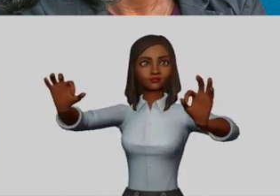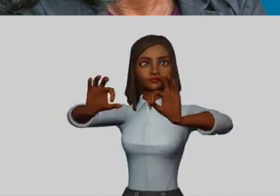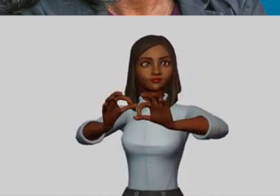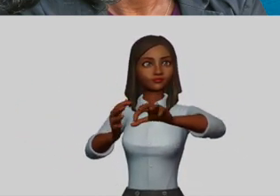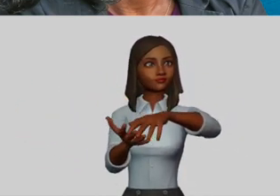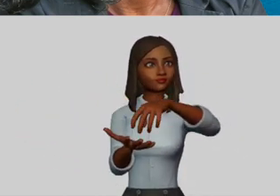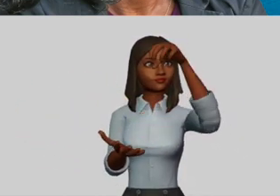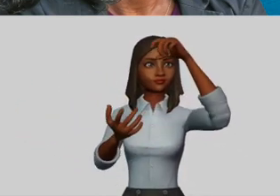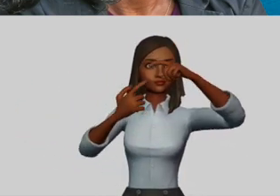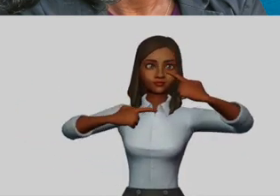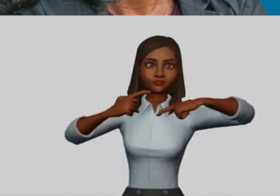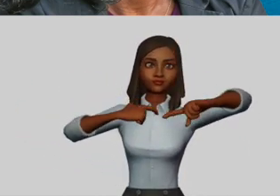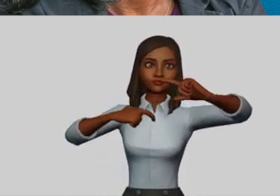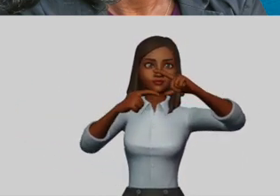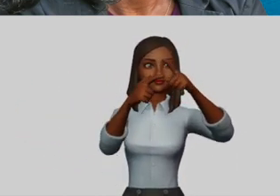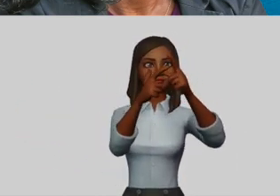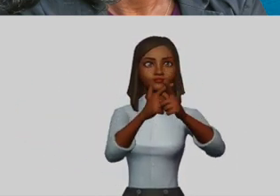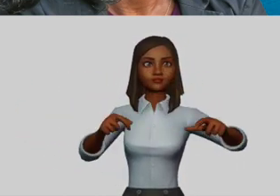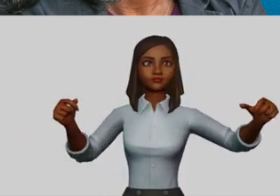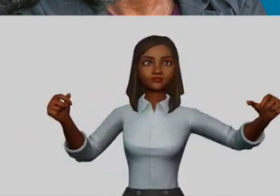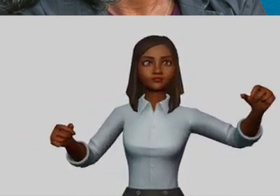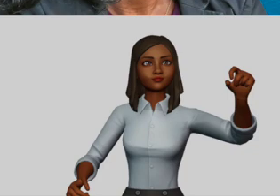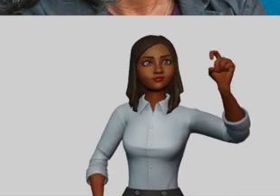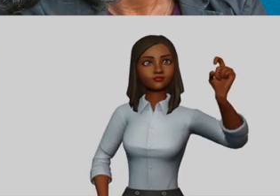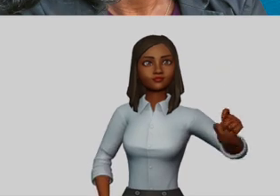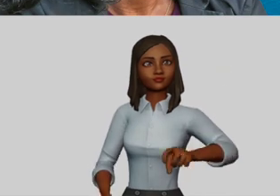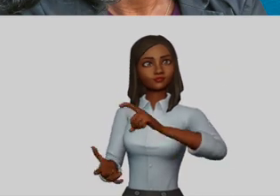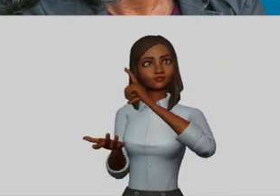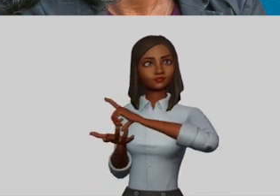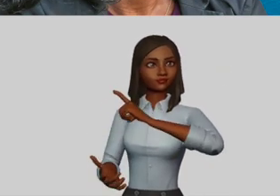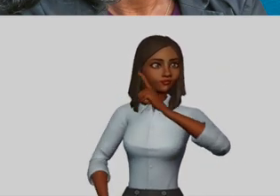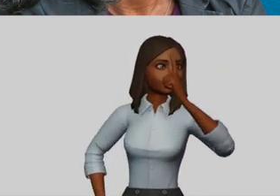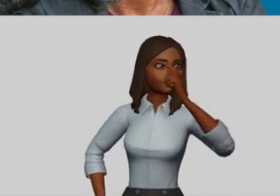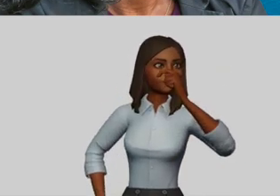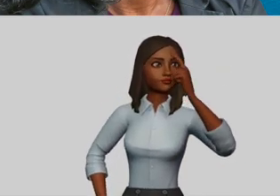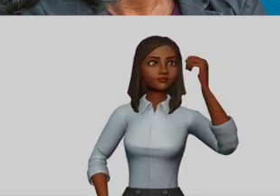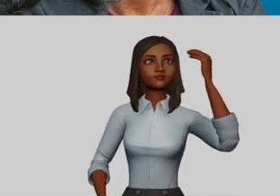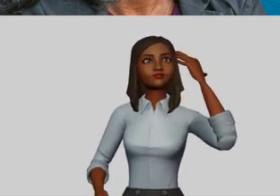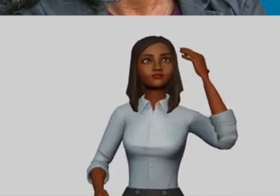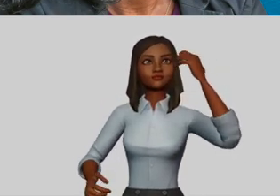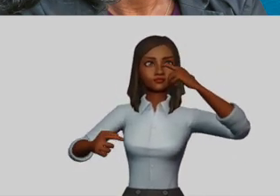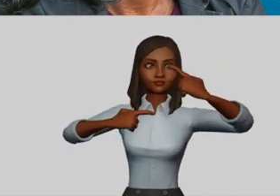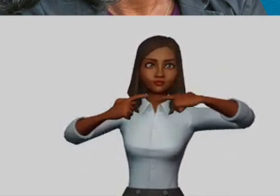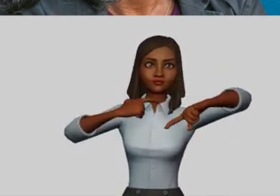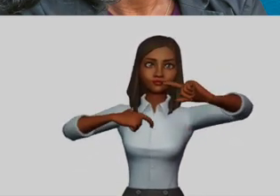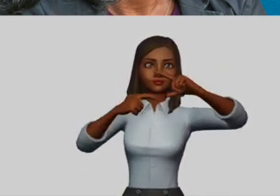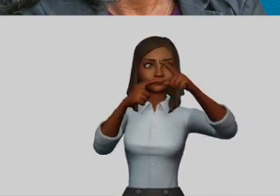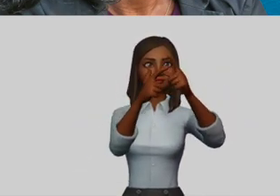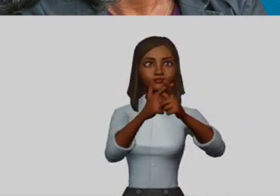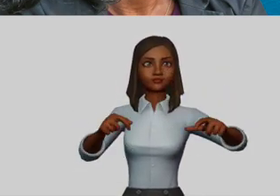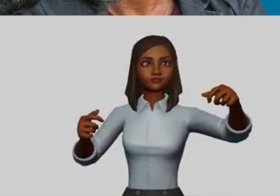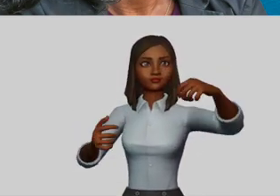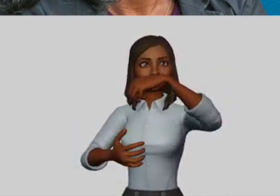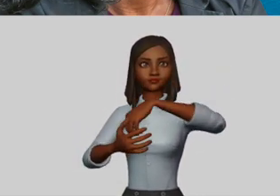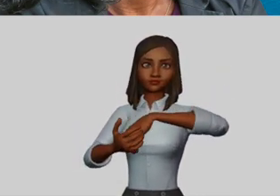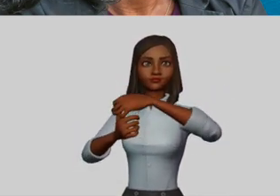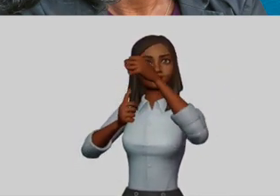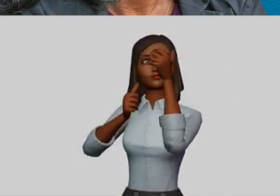point out, es que cuando uno dice, siempre va a haber necesidades,